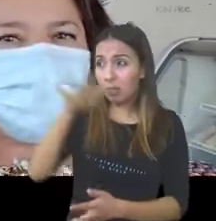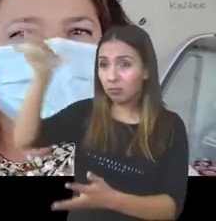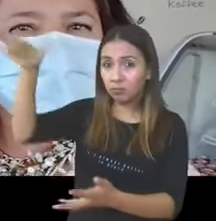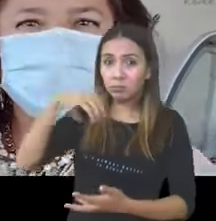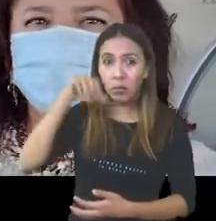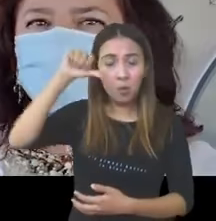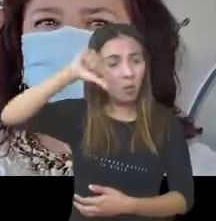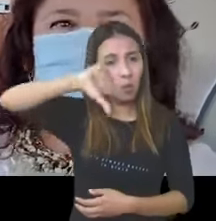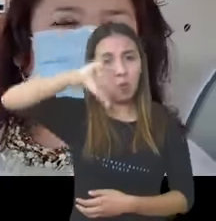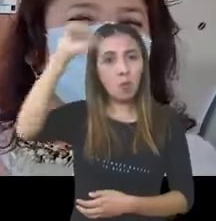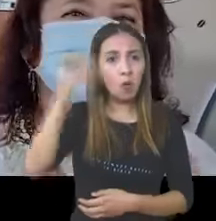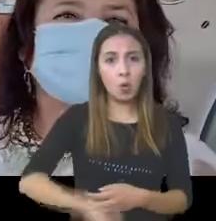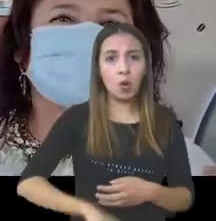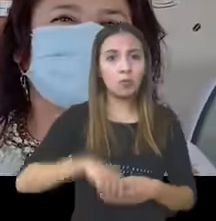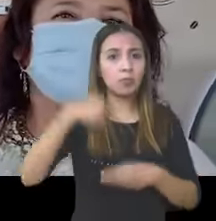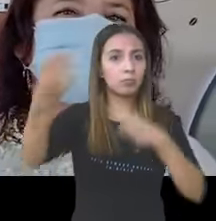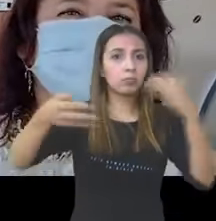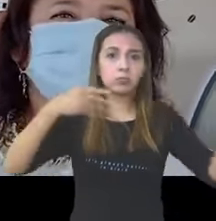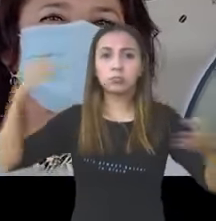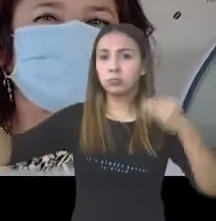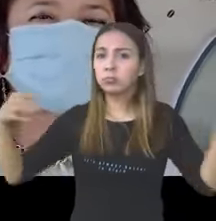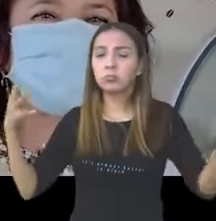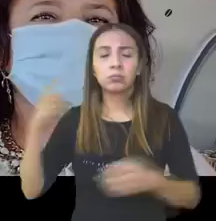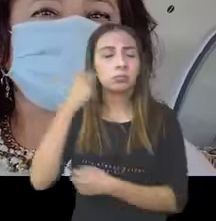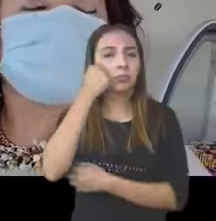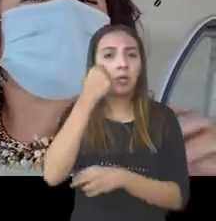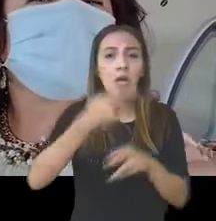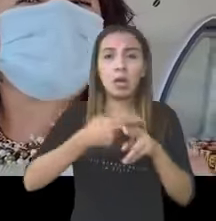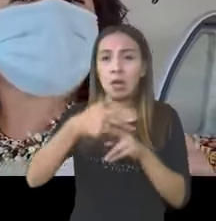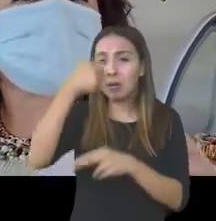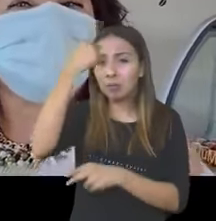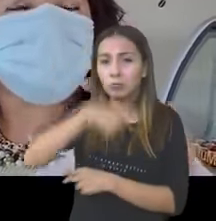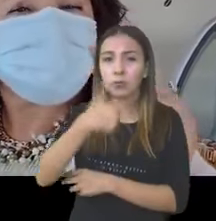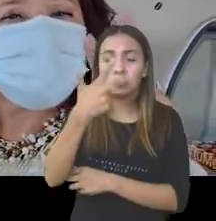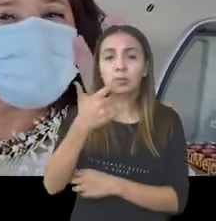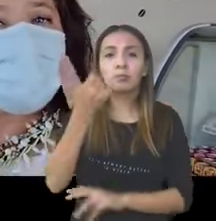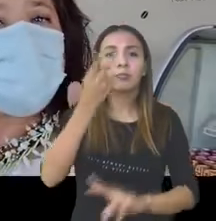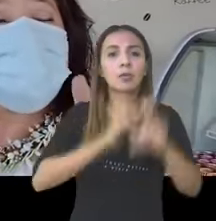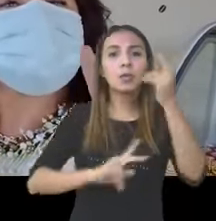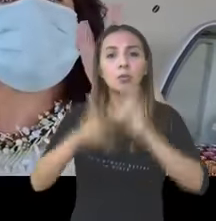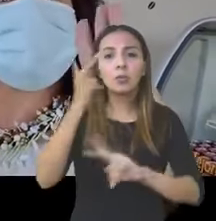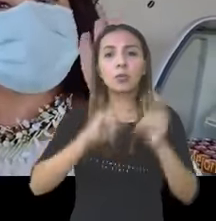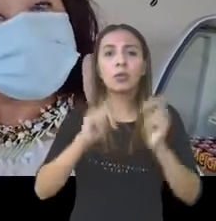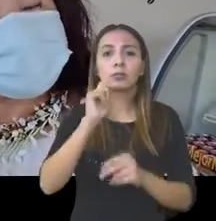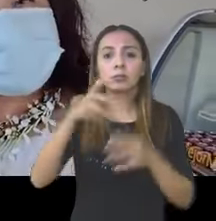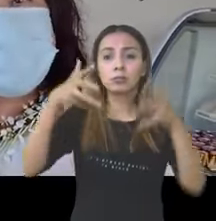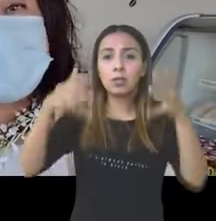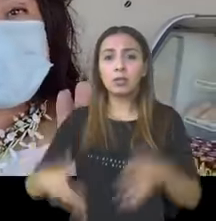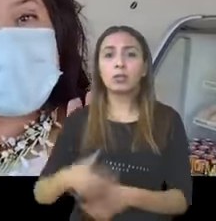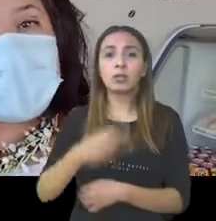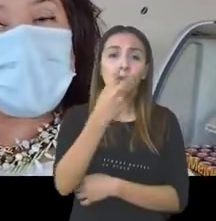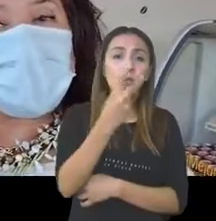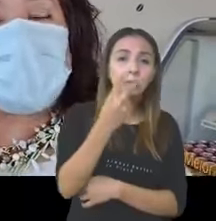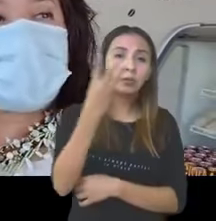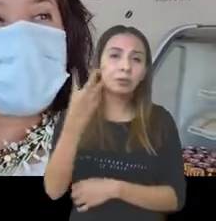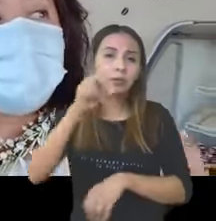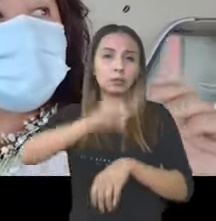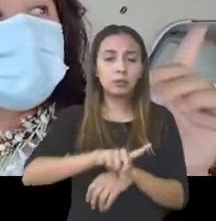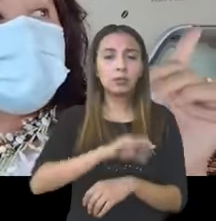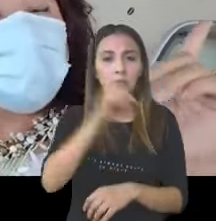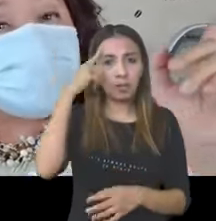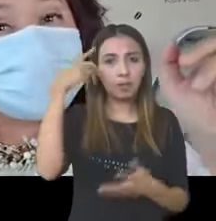entregado. Entonces prácticamente... No importa que terminemos a las 8 de la noche, y la verdura tenemos 2 y hasta 3 días para entregarlo. ¿Por